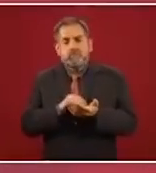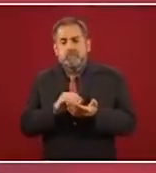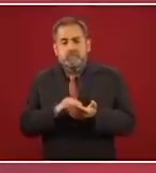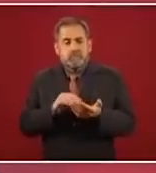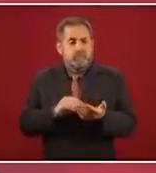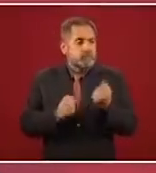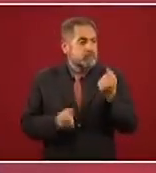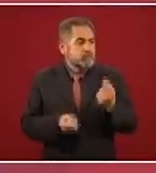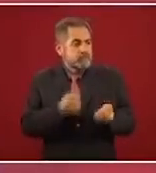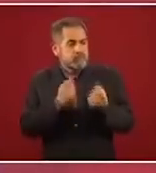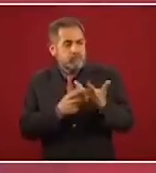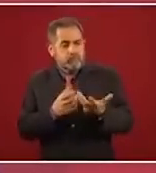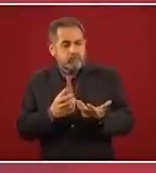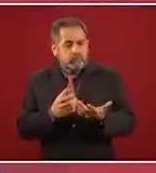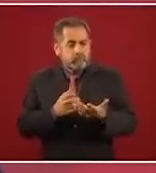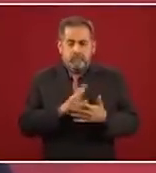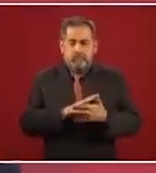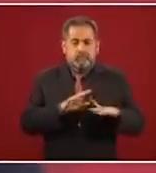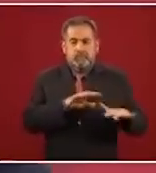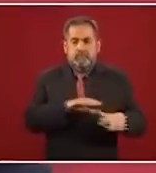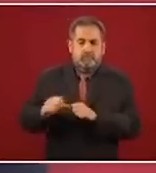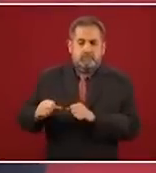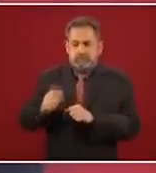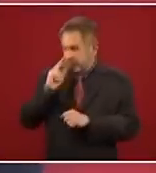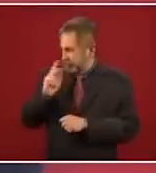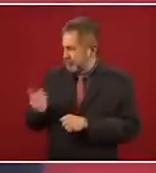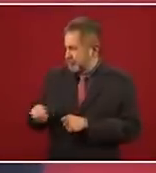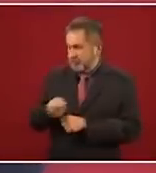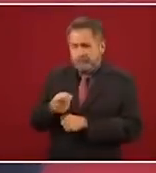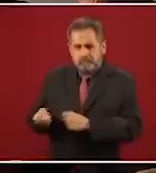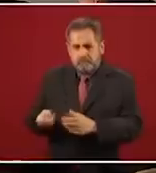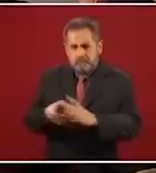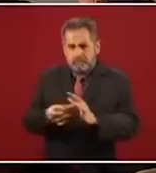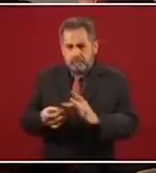en algunas casetas. A ver si de casualidad